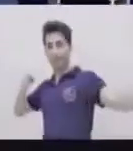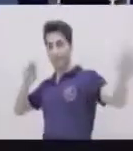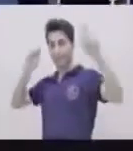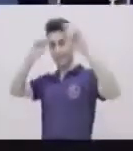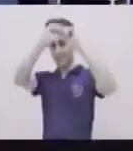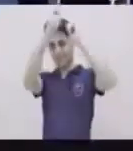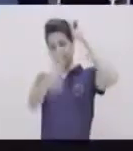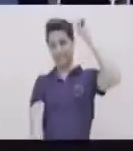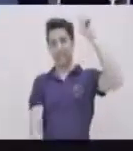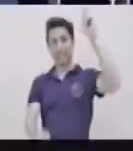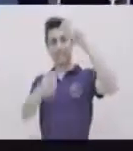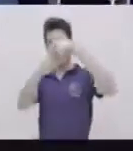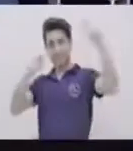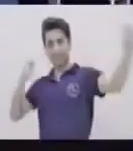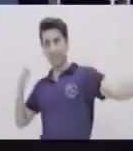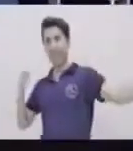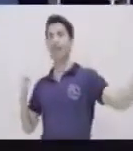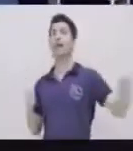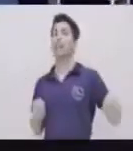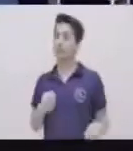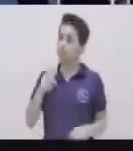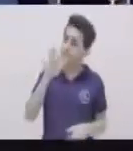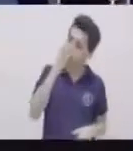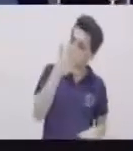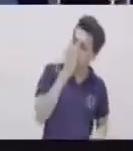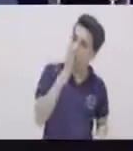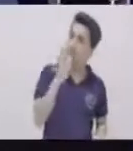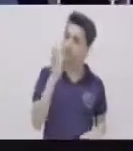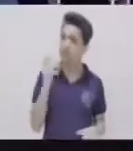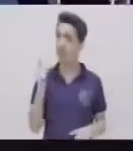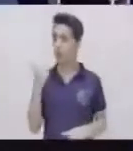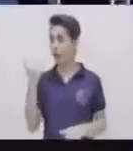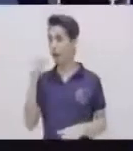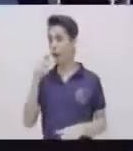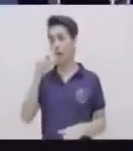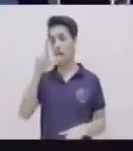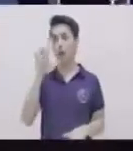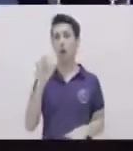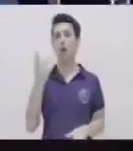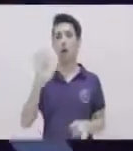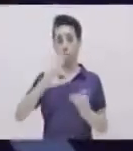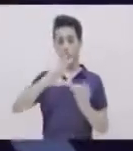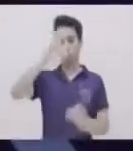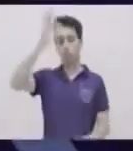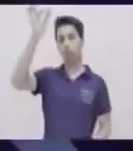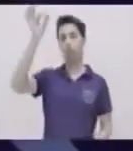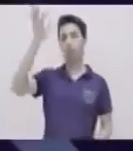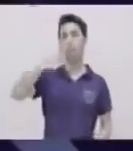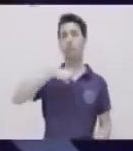violín. Como se pueden dar cuenta, el violín consta de